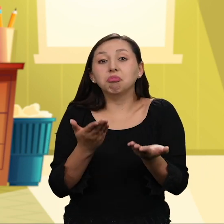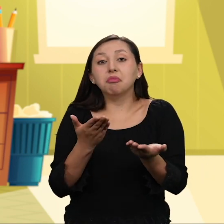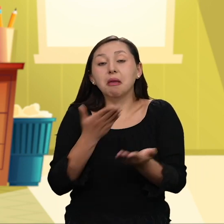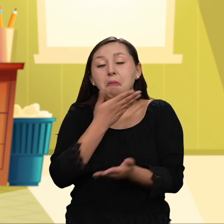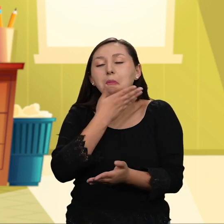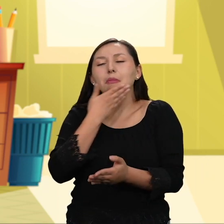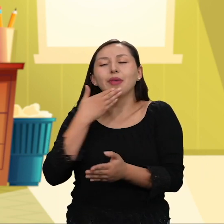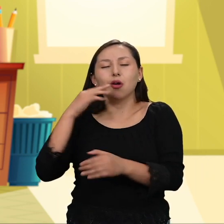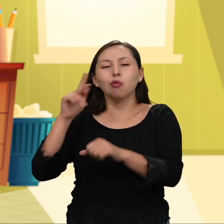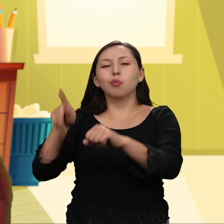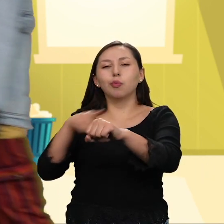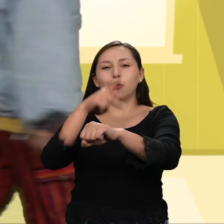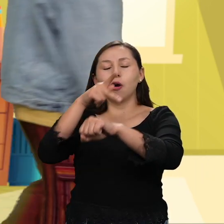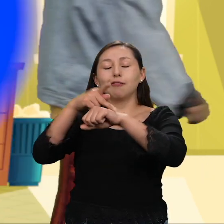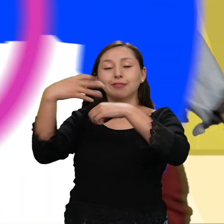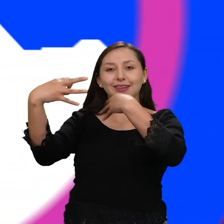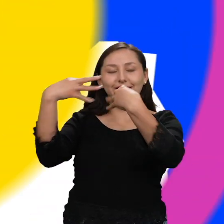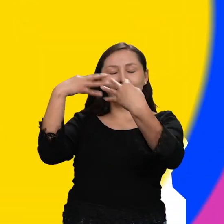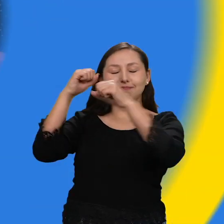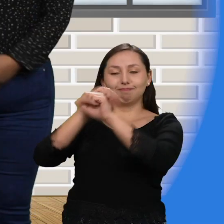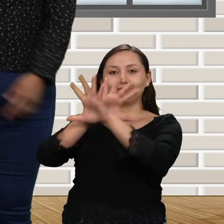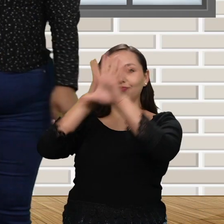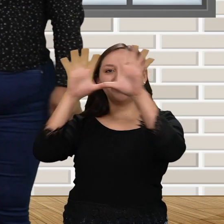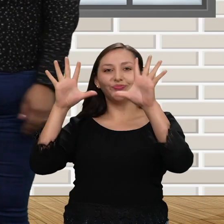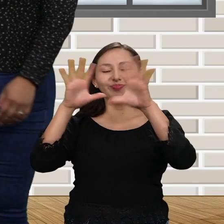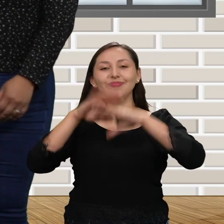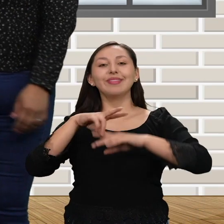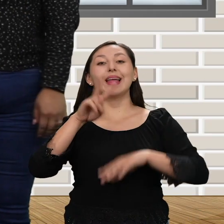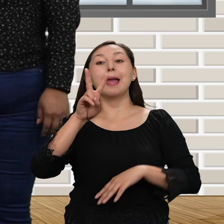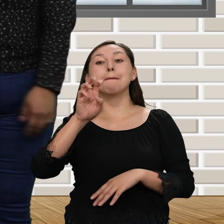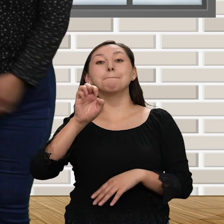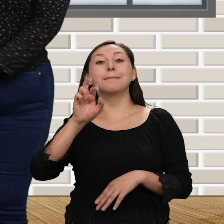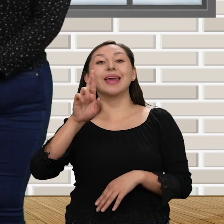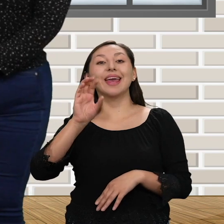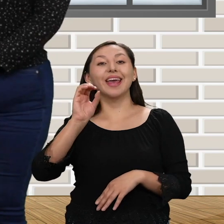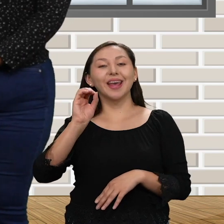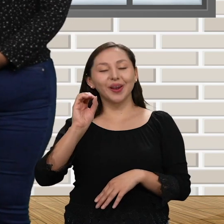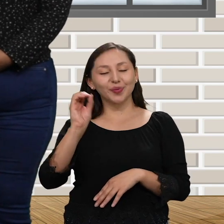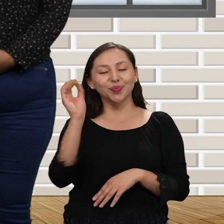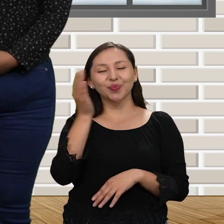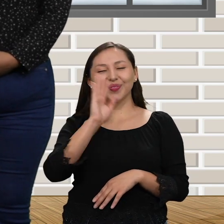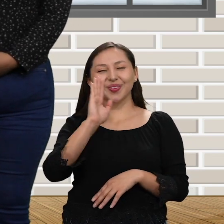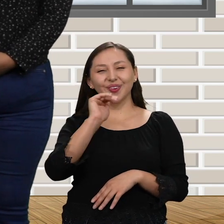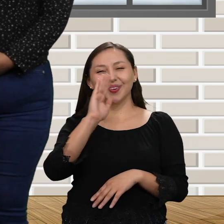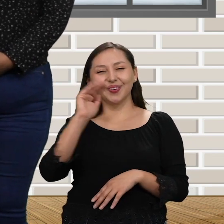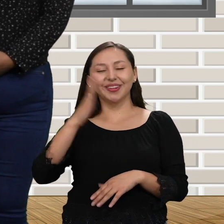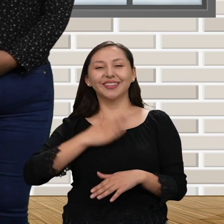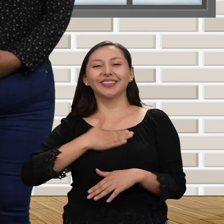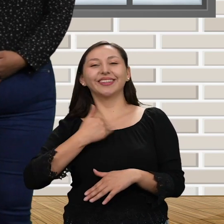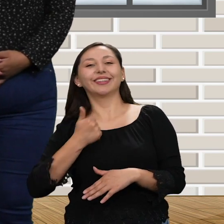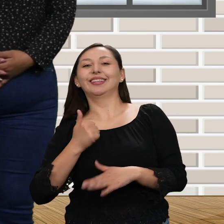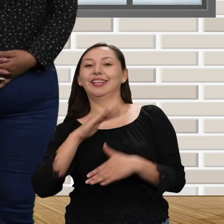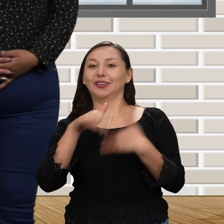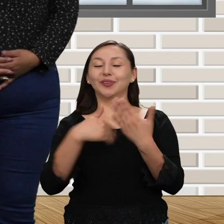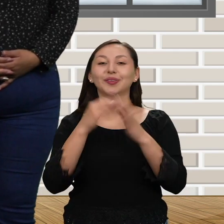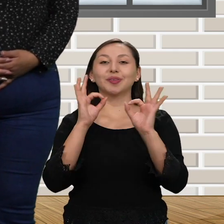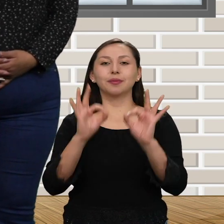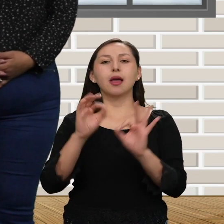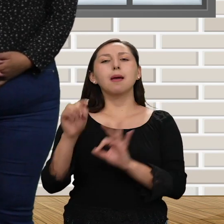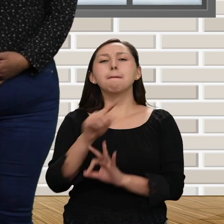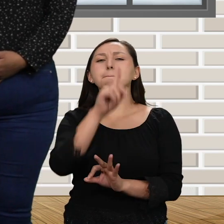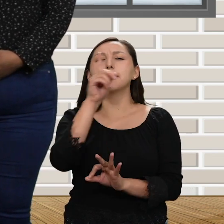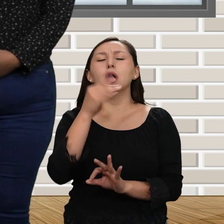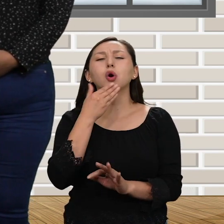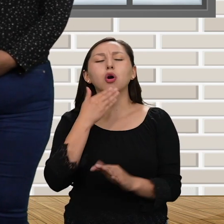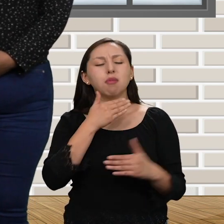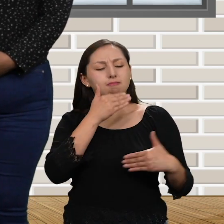Debo obtener respuestas. Hola, Vero. Gracias por venir. ¿Qué tal, Sebas? Todo bien. Quería preguntarte cómo fue el